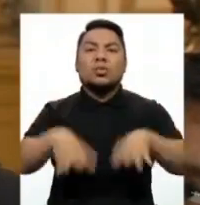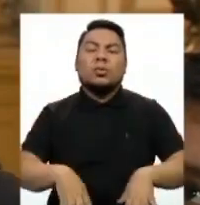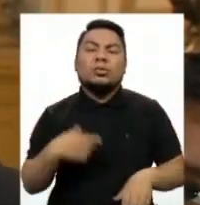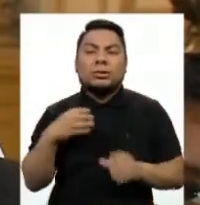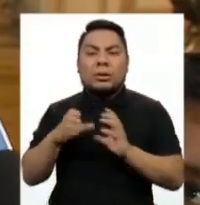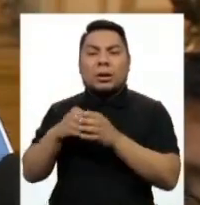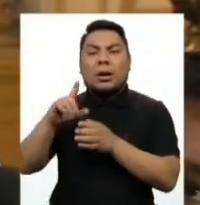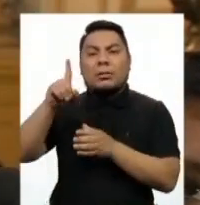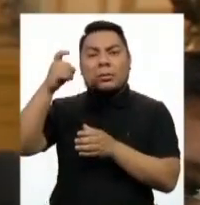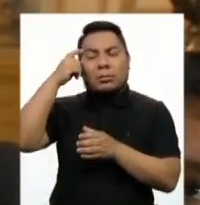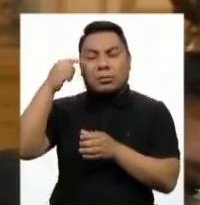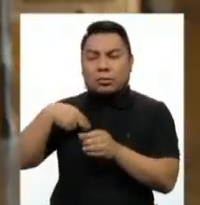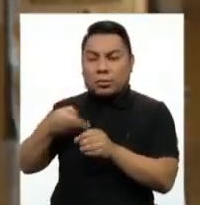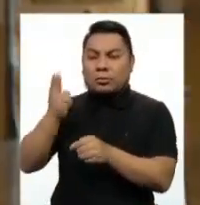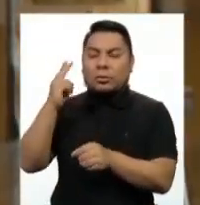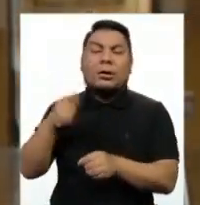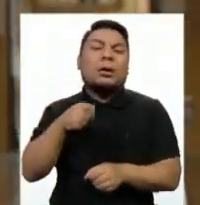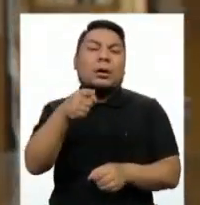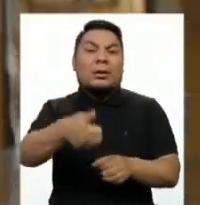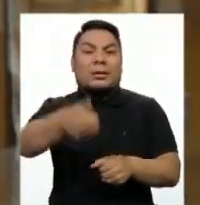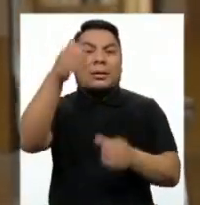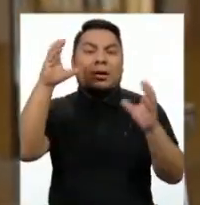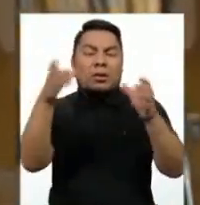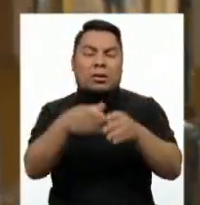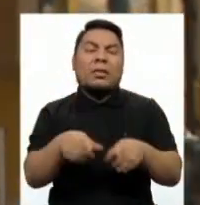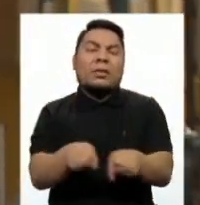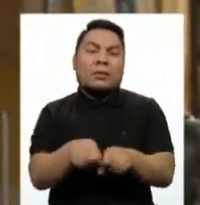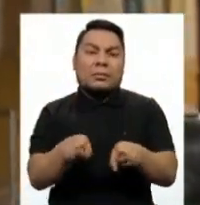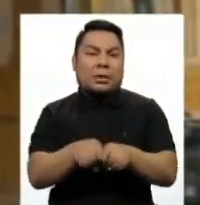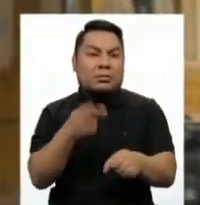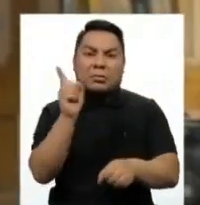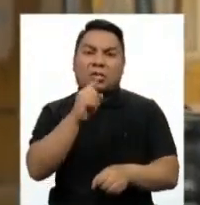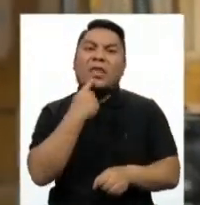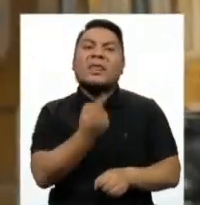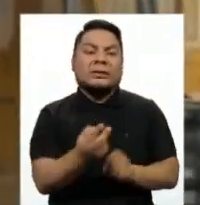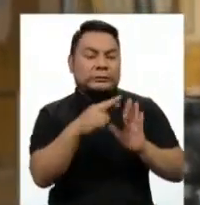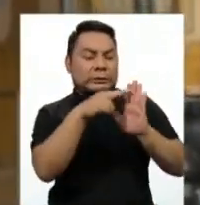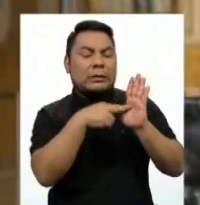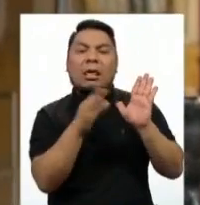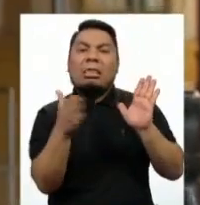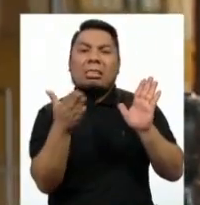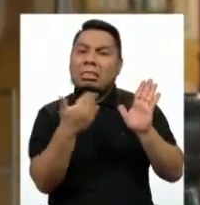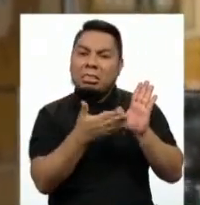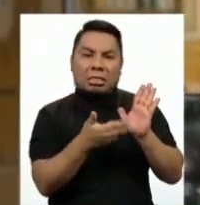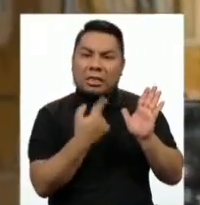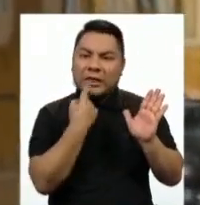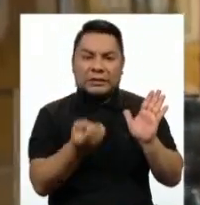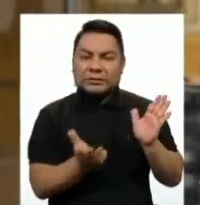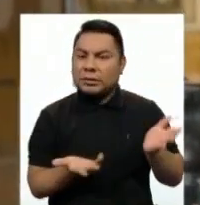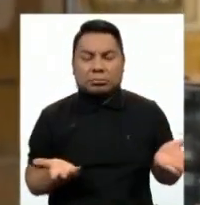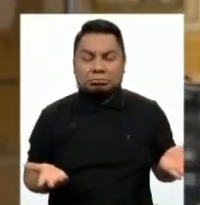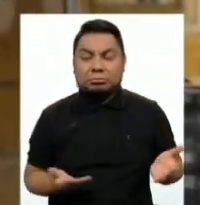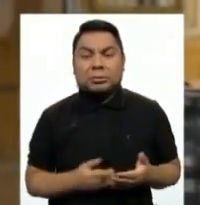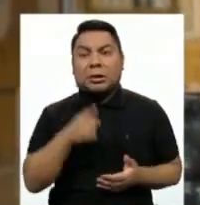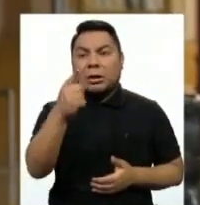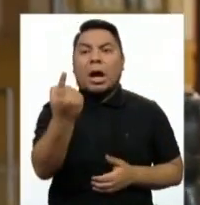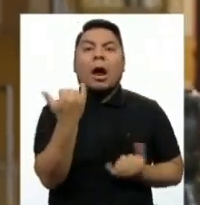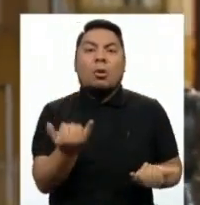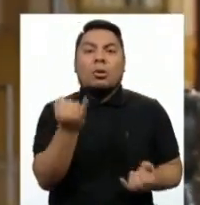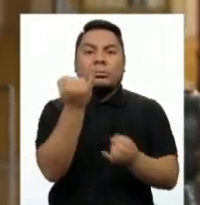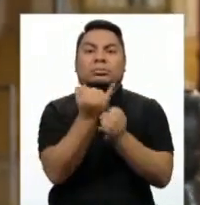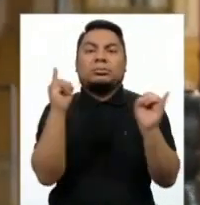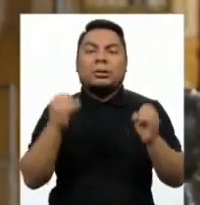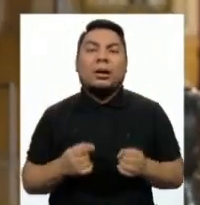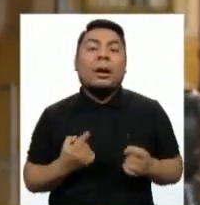político implica la renuncia al cargo. Claro, el reglamento lo que él dice es que él tiene que pertenecer a una bancada al momento que postula, pero eso no impide que durante